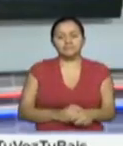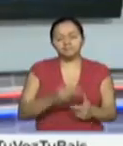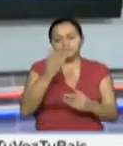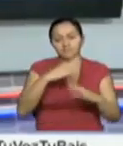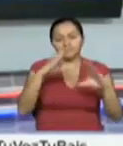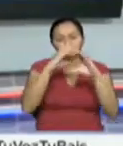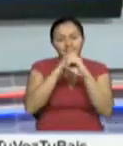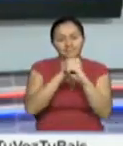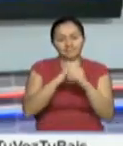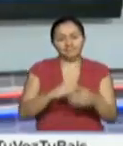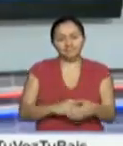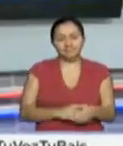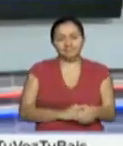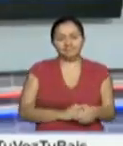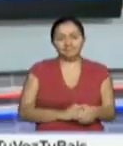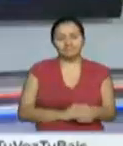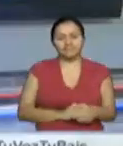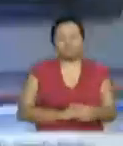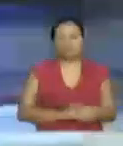noches.